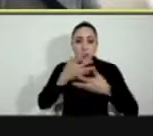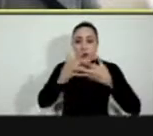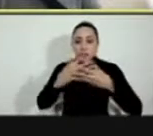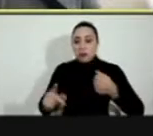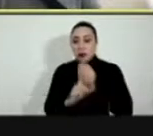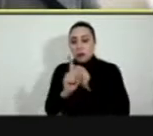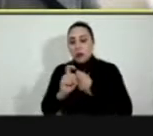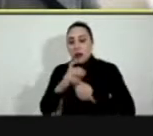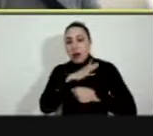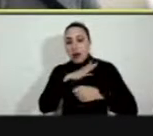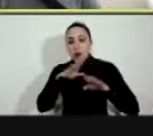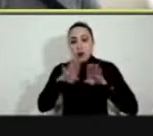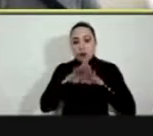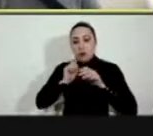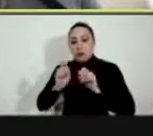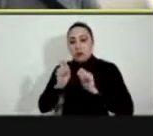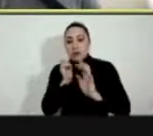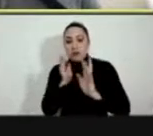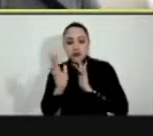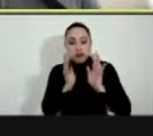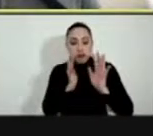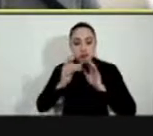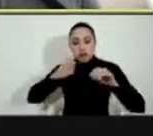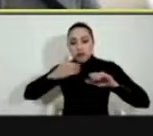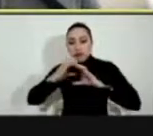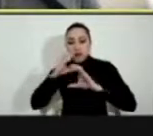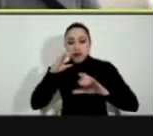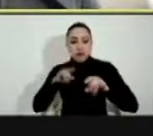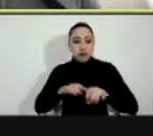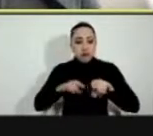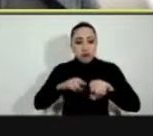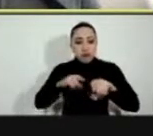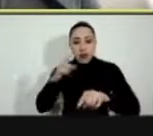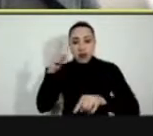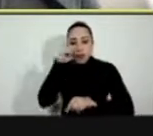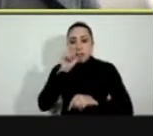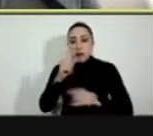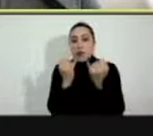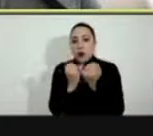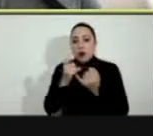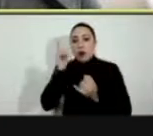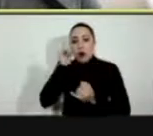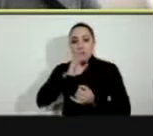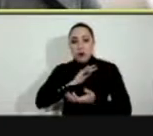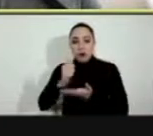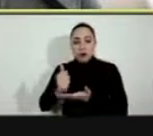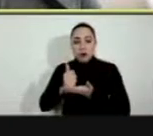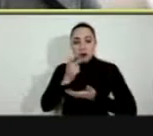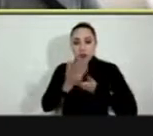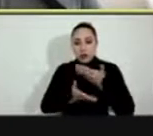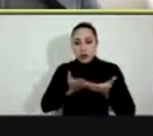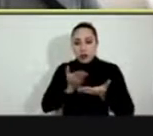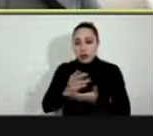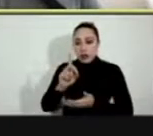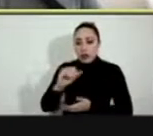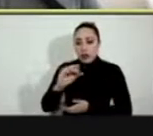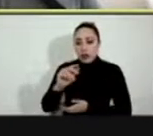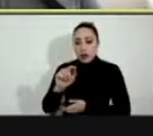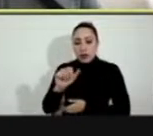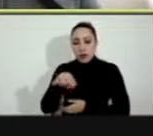esa zona. Finalmente, solicitar su voto favorable para este dictamen. Muchas gracias, compañeras y compañeros